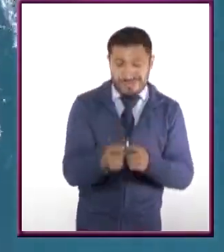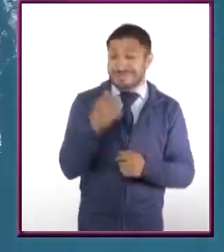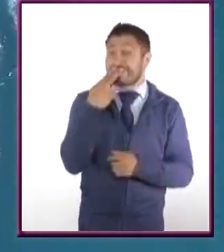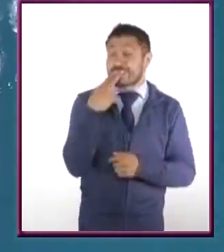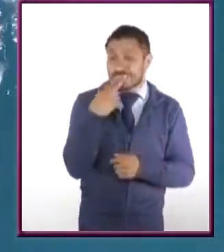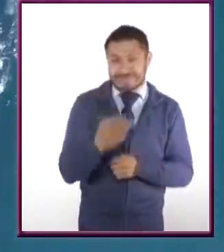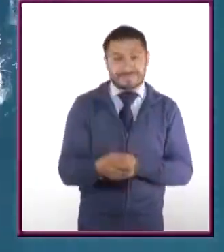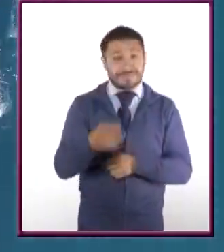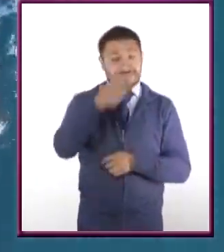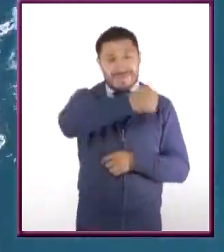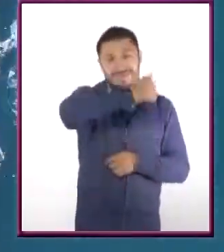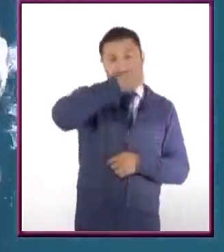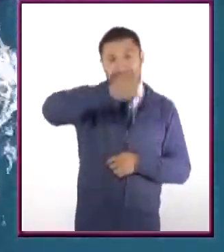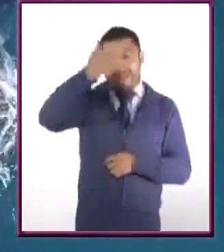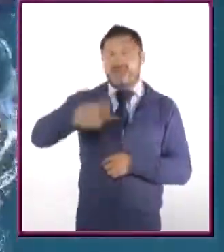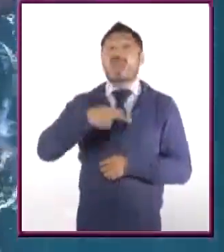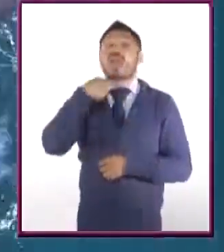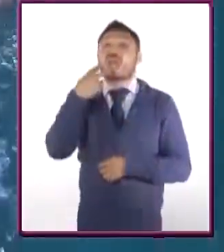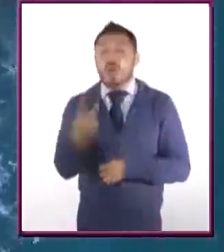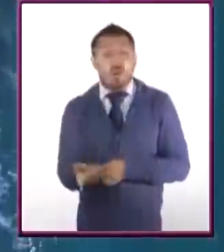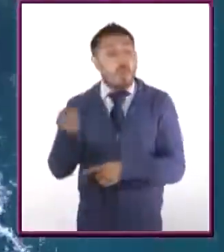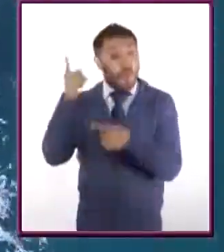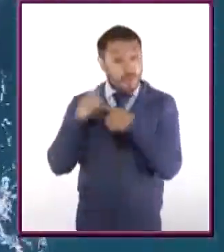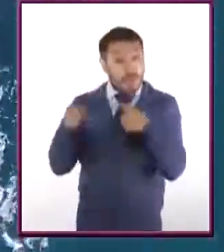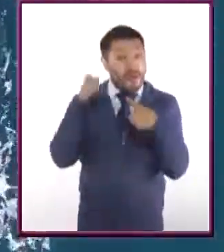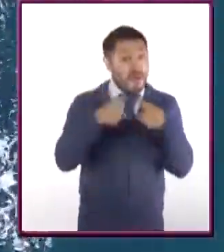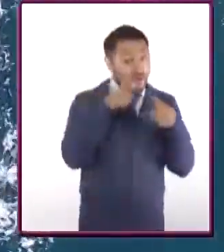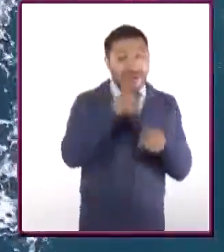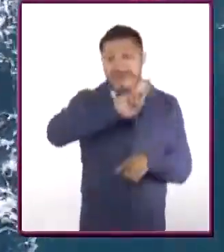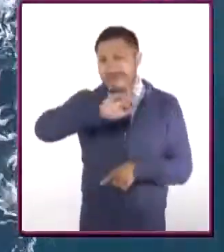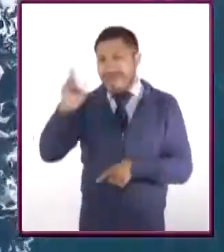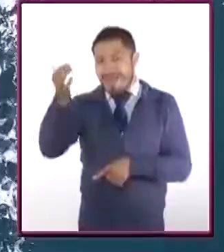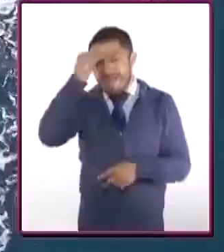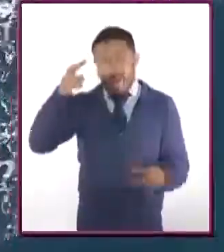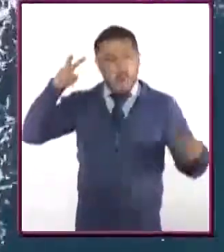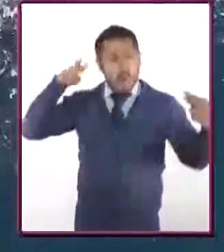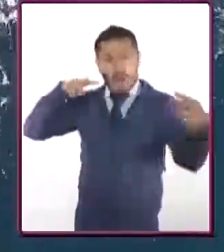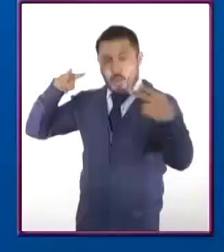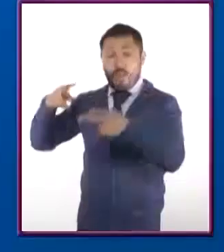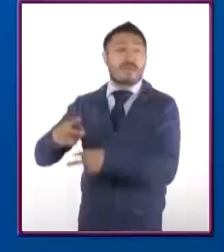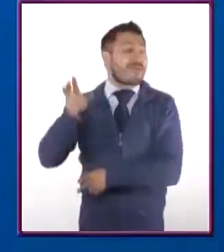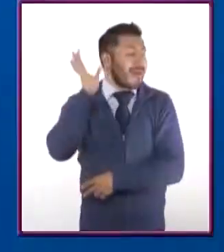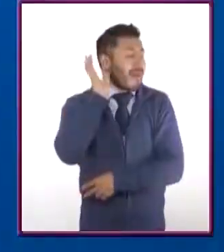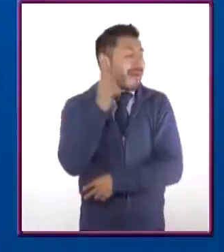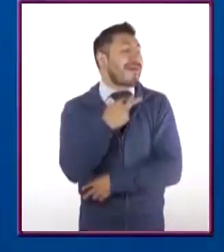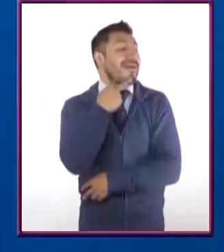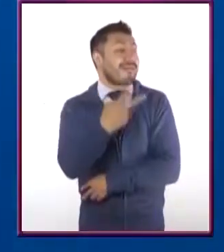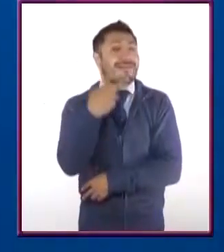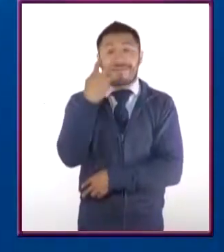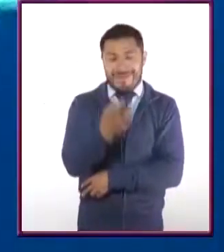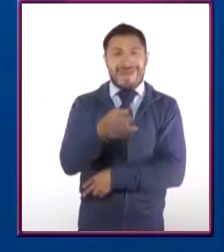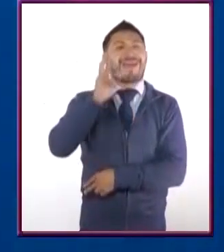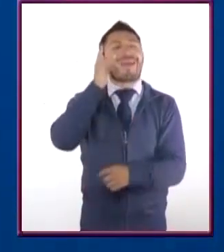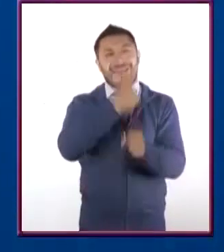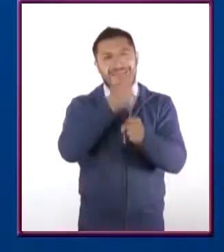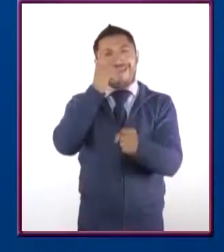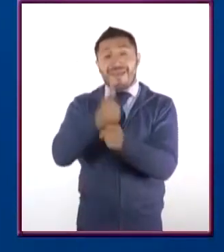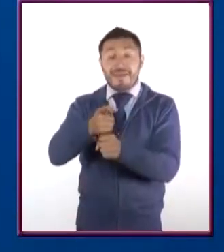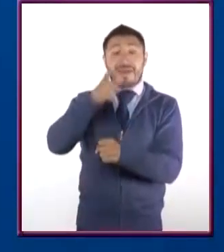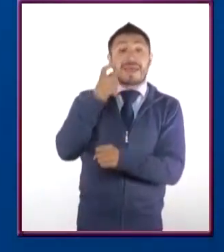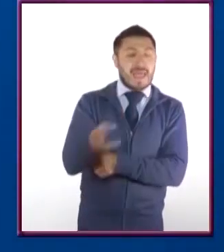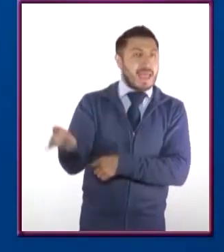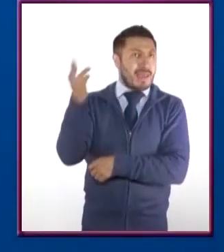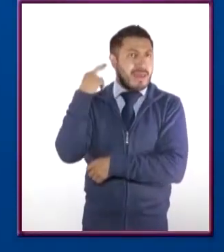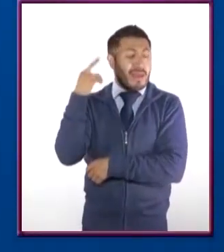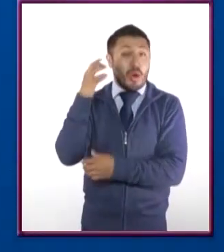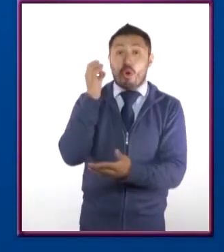una tiene una voz distintiva y que son capaces de reconocerse gracias a ella. Pero no crean que esos sonidos solo les